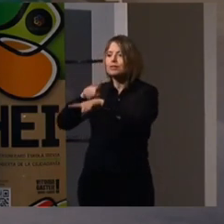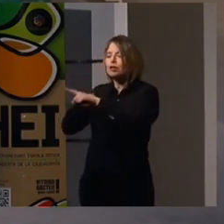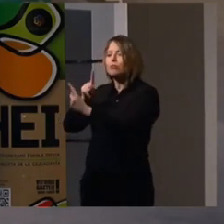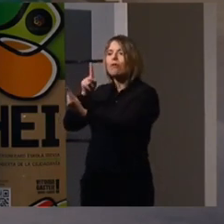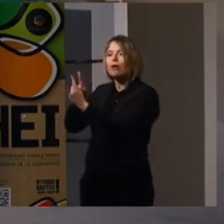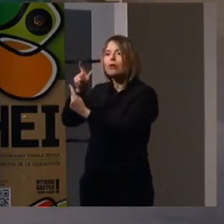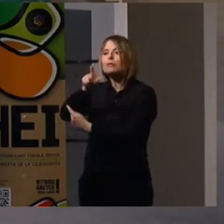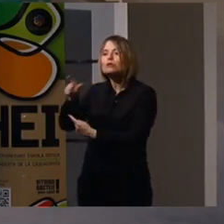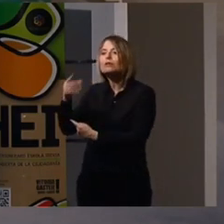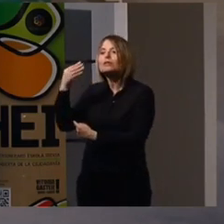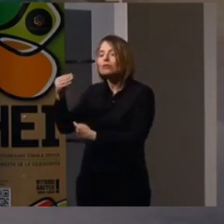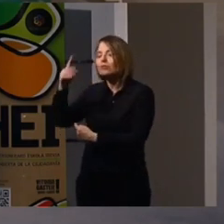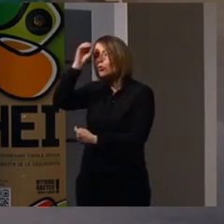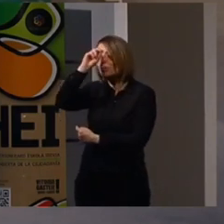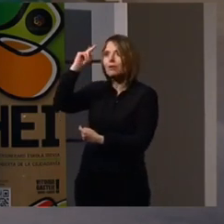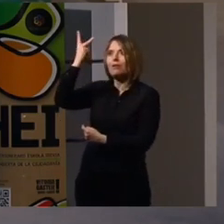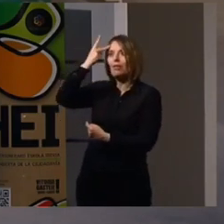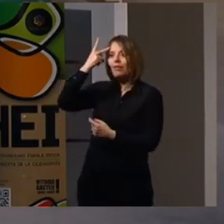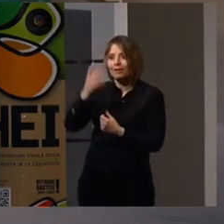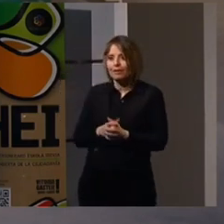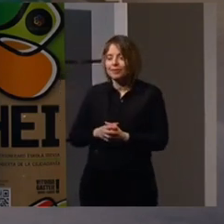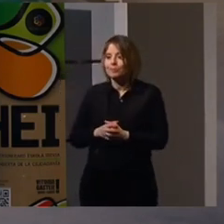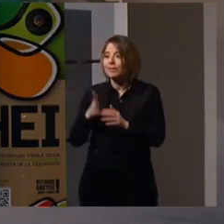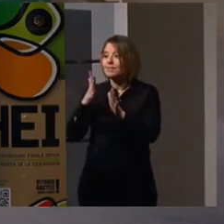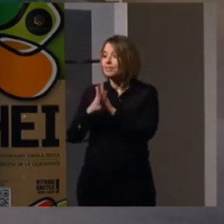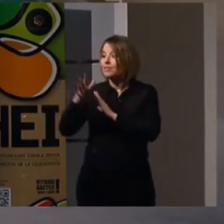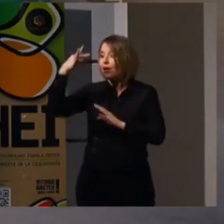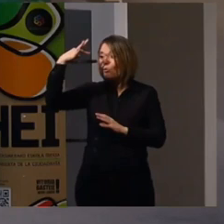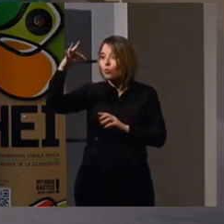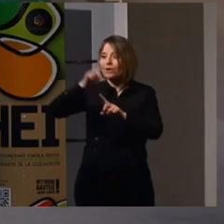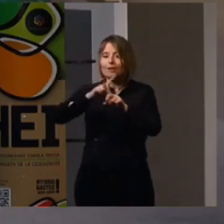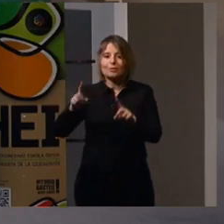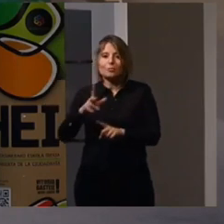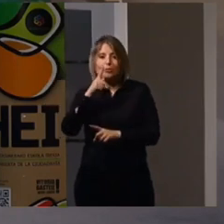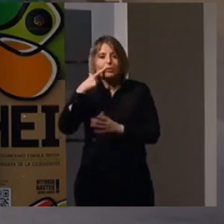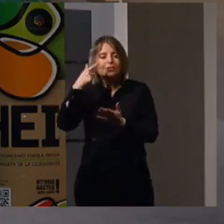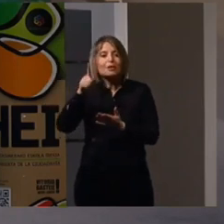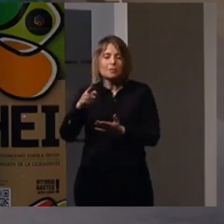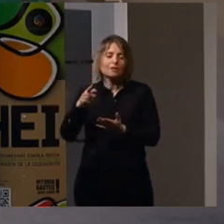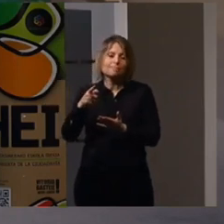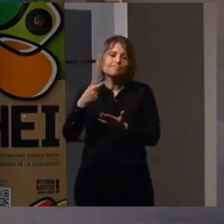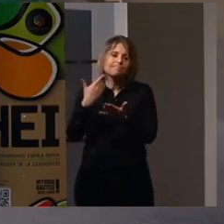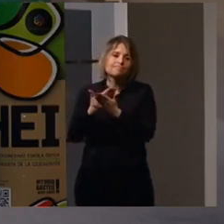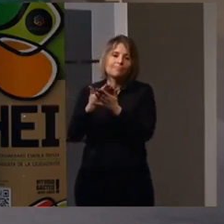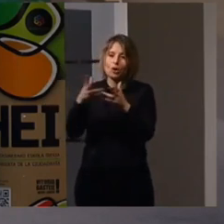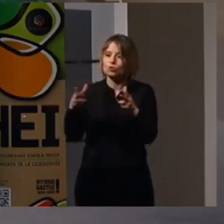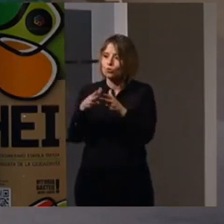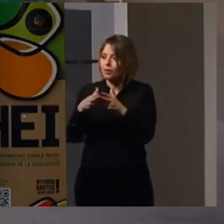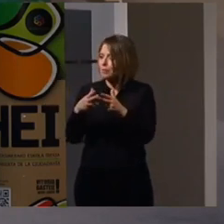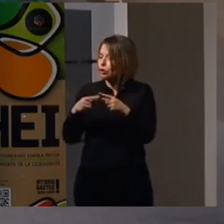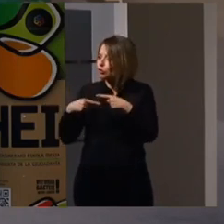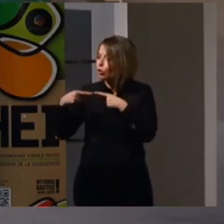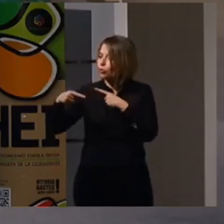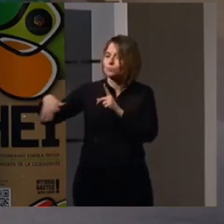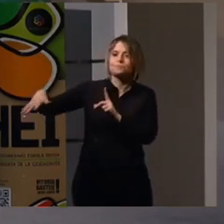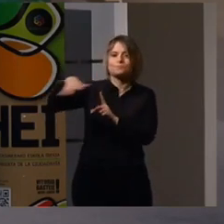no dices eso, ¿no? Entonces, una manera que no es la única, porque tiene que estar también en el relato social, pero en lo cotidiano y en